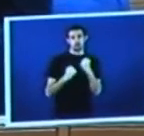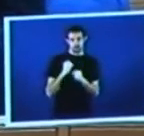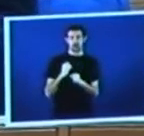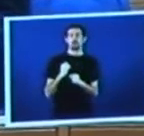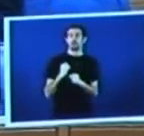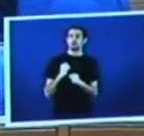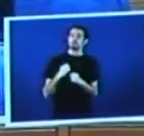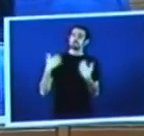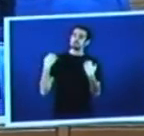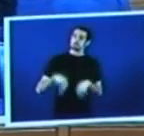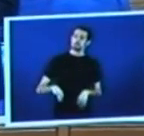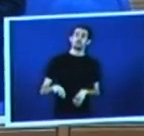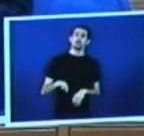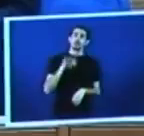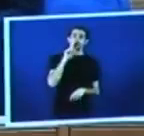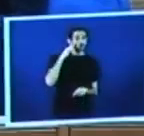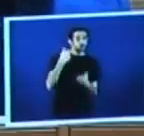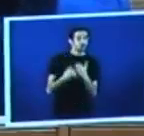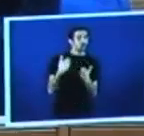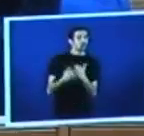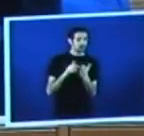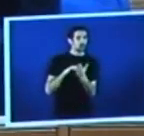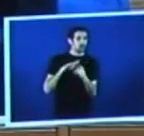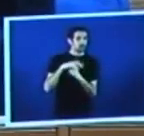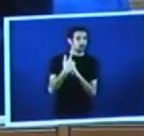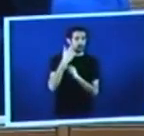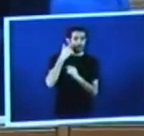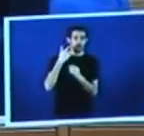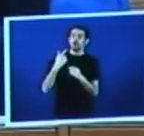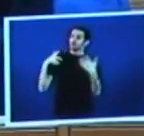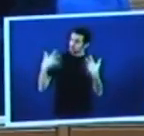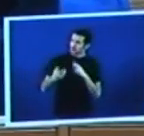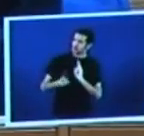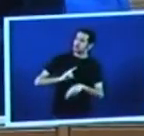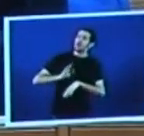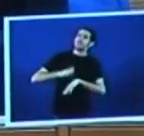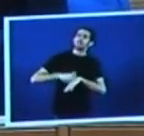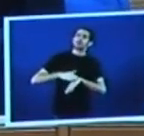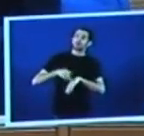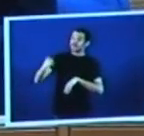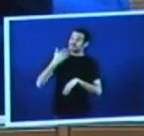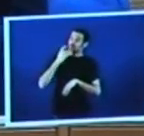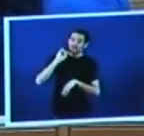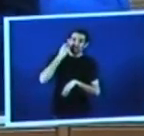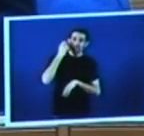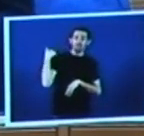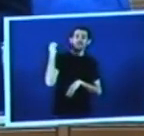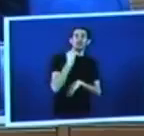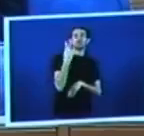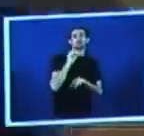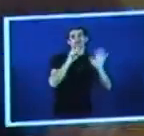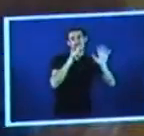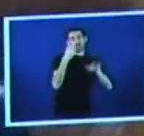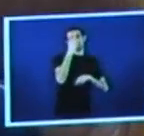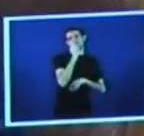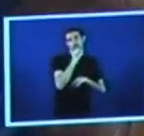Porque eso é unha constatación de un feito. Me alegra, señoría, porque si vostedes se deran conta no ano 7, no ano 8 e